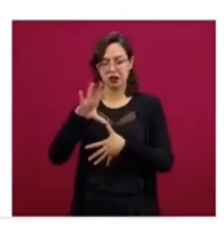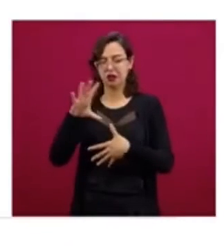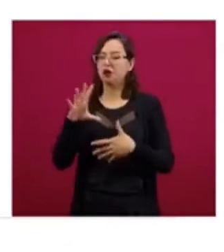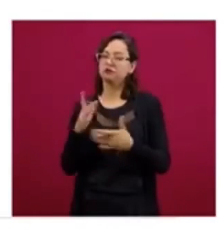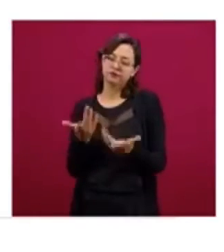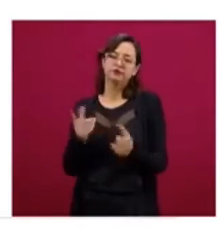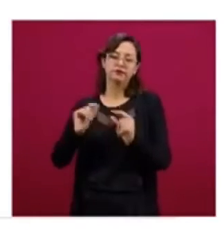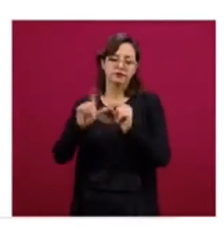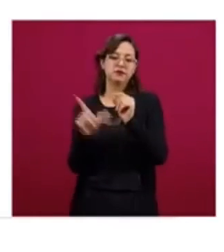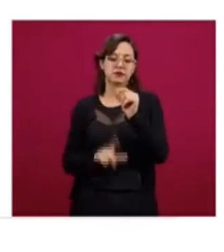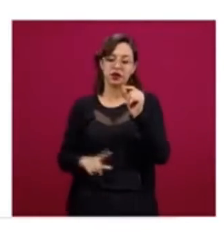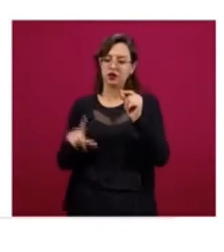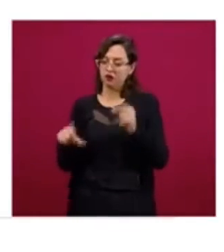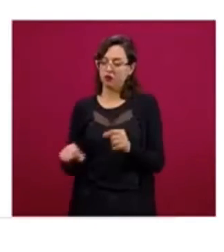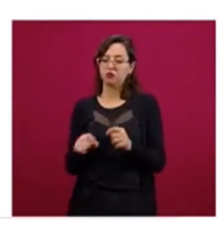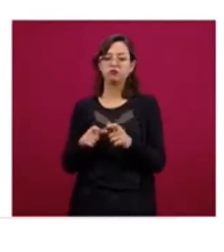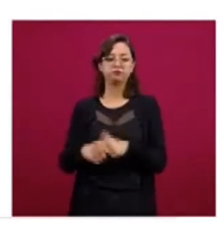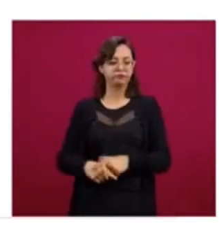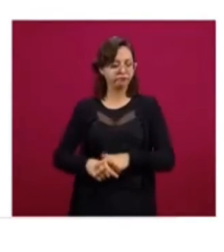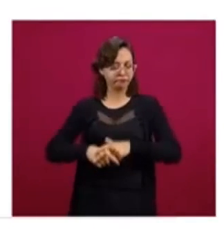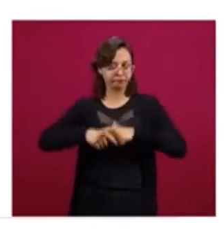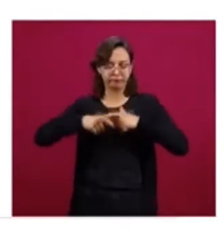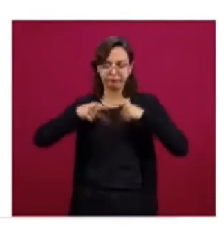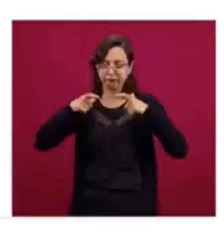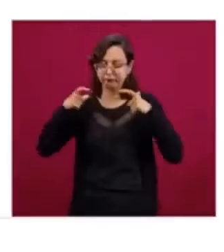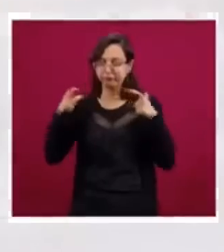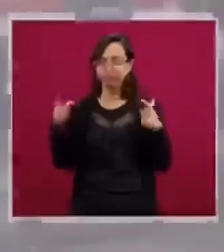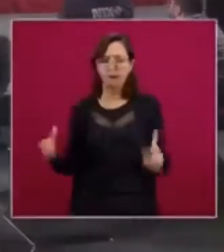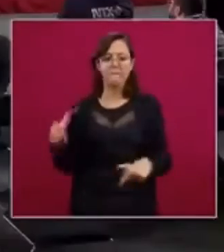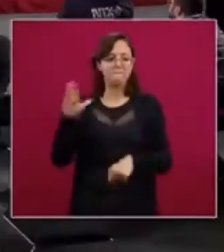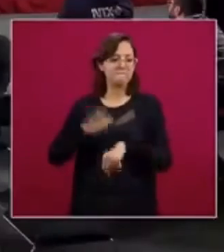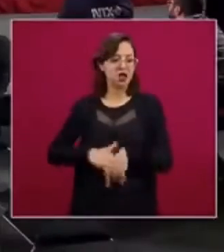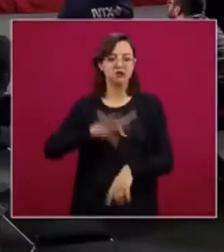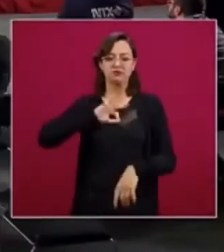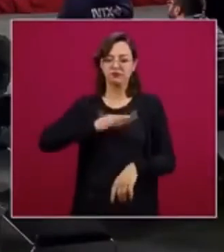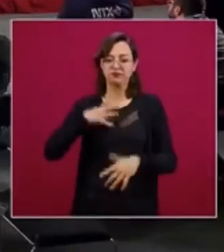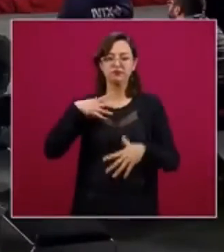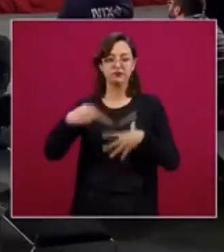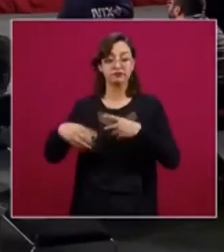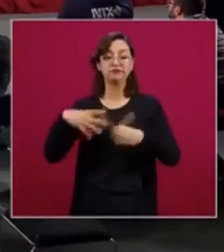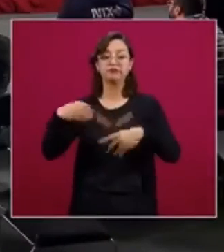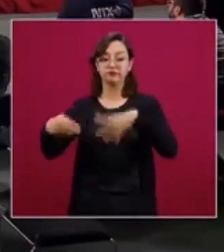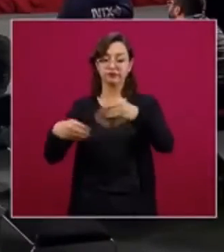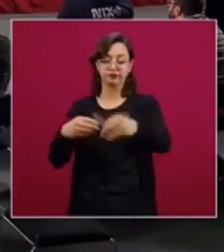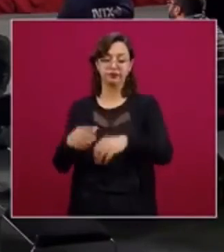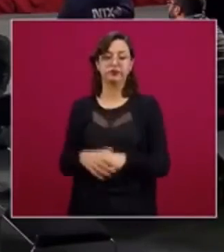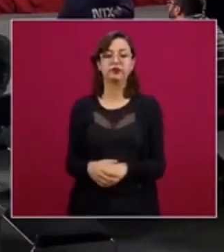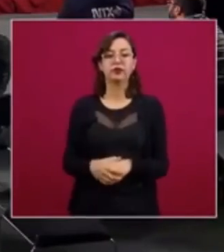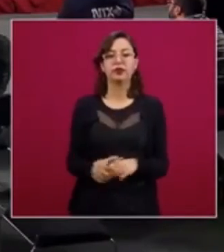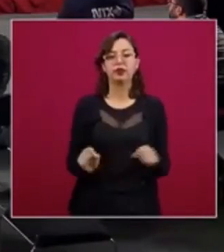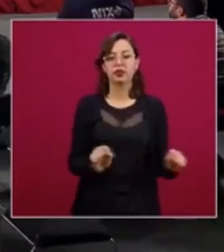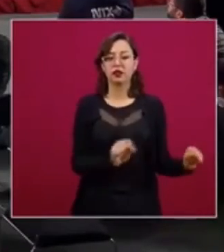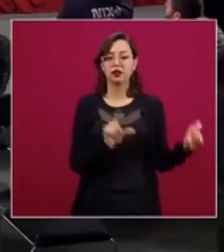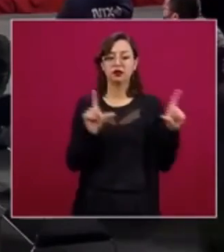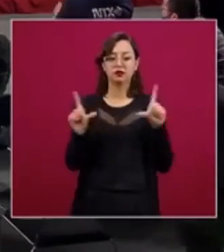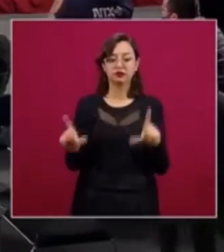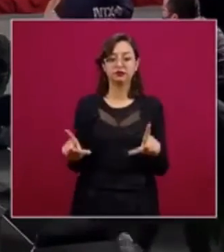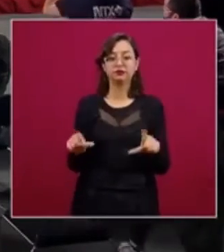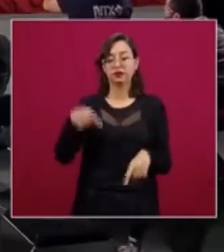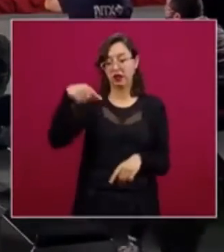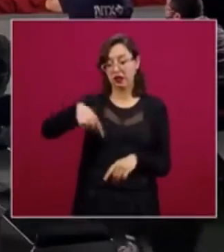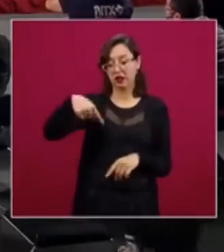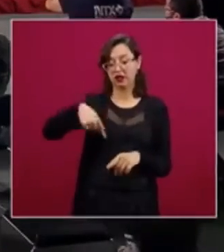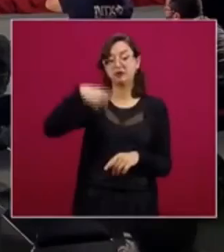lo, en lugar de que sea una fase del abuelo con los nietos, que estén muy cercanos, que están en el abrazo, que estén